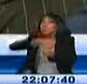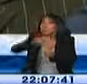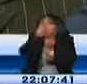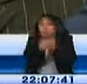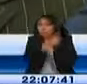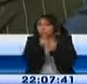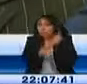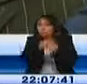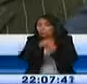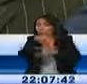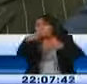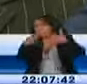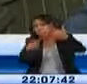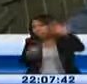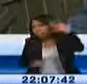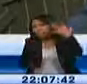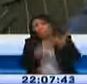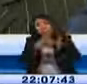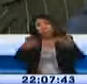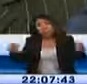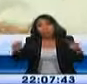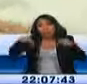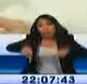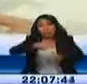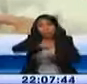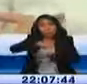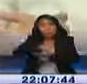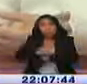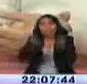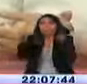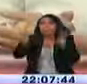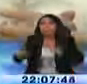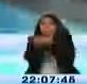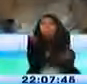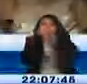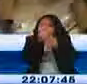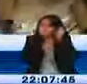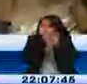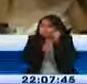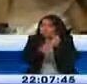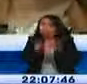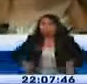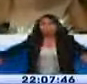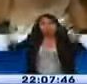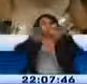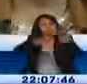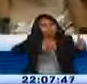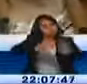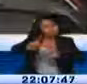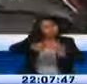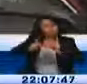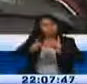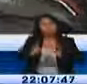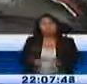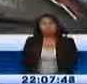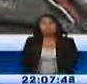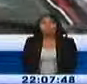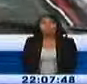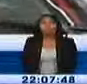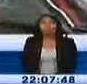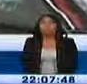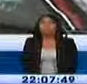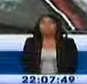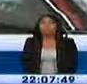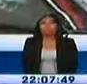las necesidades y problemas del país y de la ciudad. Manifiestan que la Asamblea es un espacio de veeduría ciudadana, a través de la